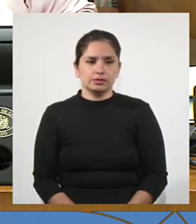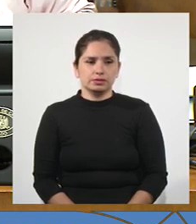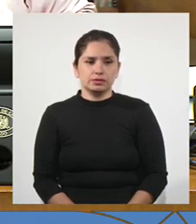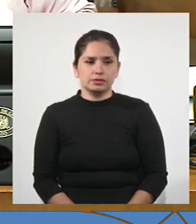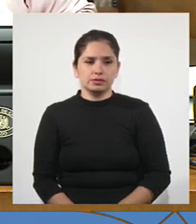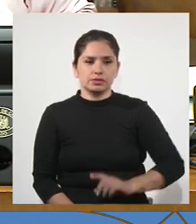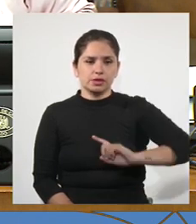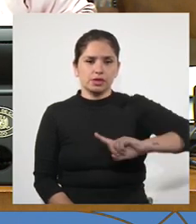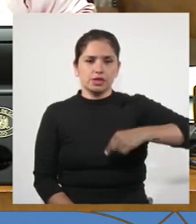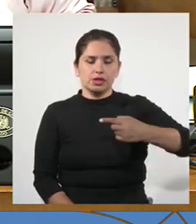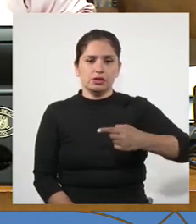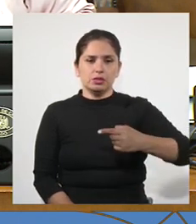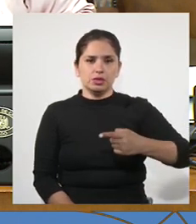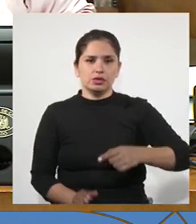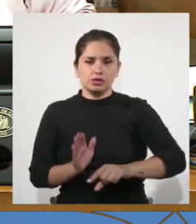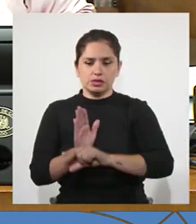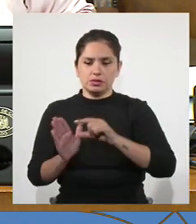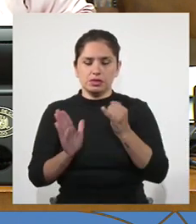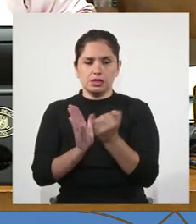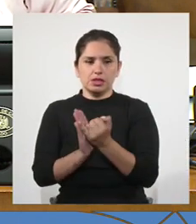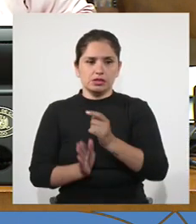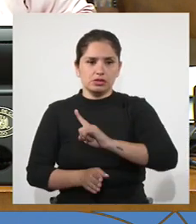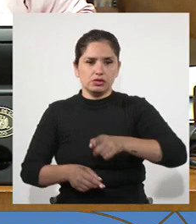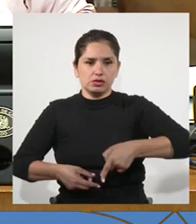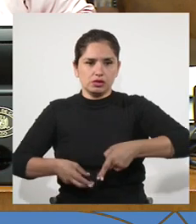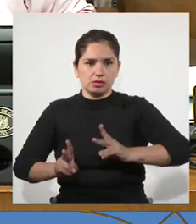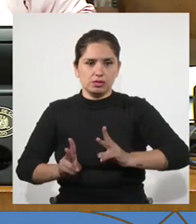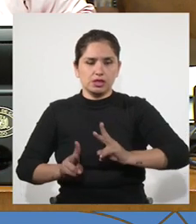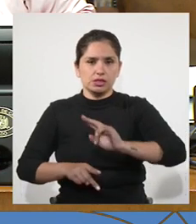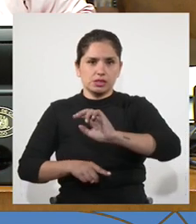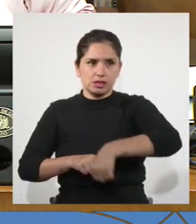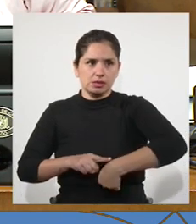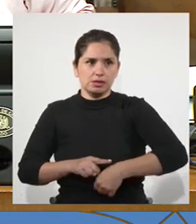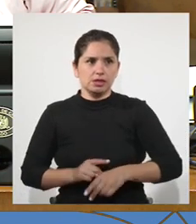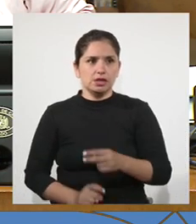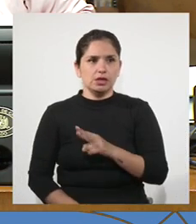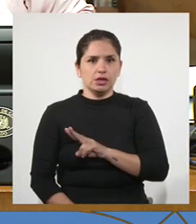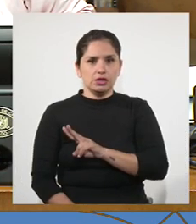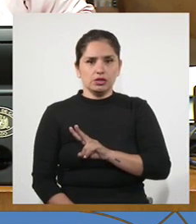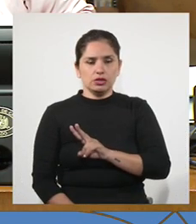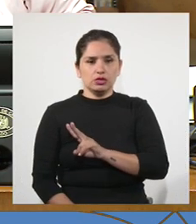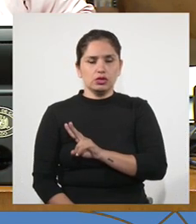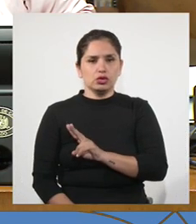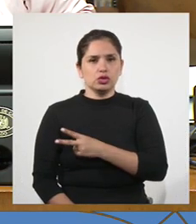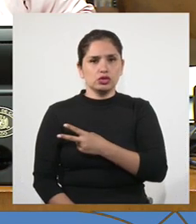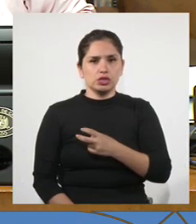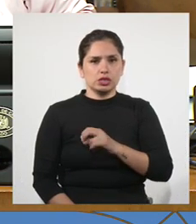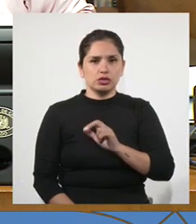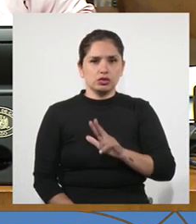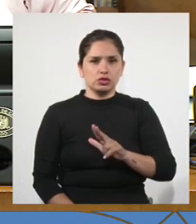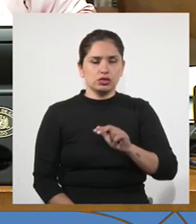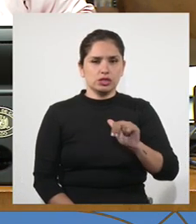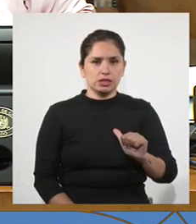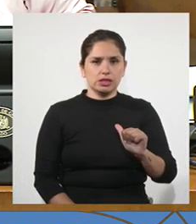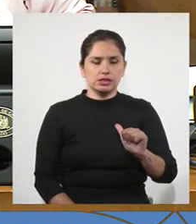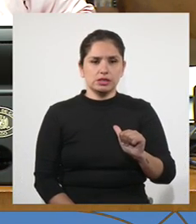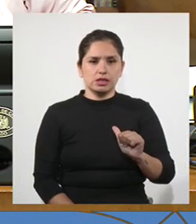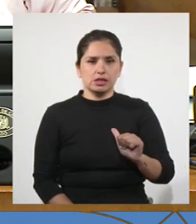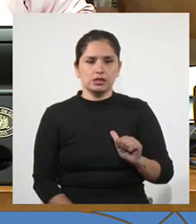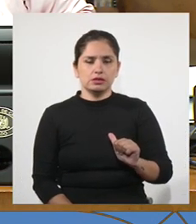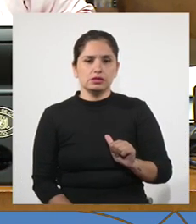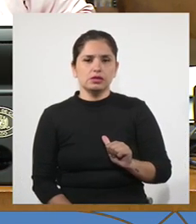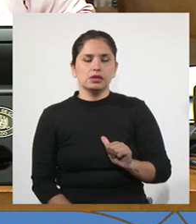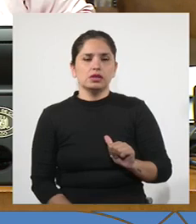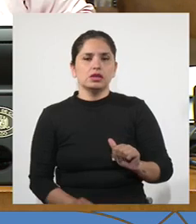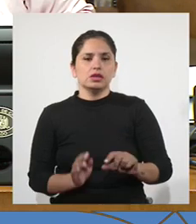Siguiente indicación inadmisible. Indicación inadmisible número 286. Corresponde a la glosa 1, subtítulo 33, ítem 1, asignación